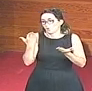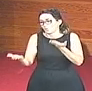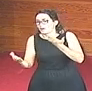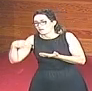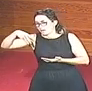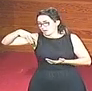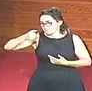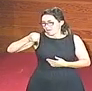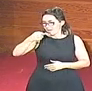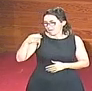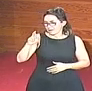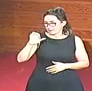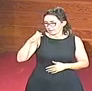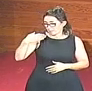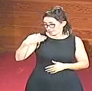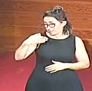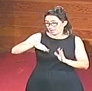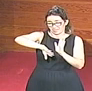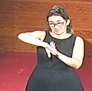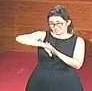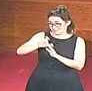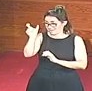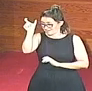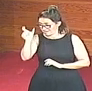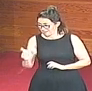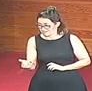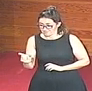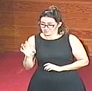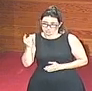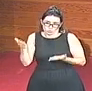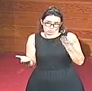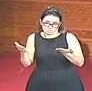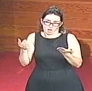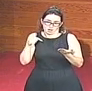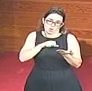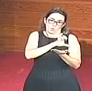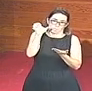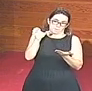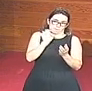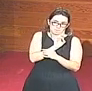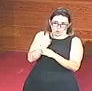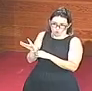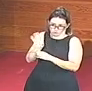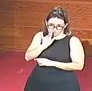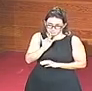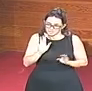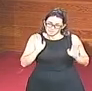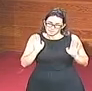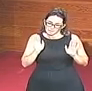la columna de la derecha, claro, obviamente, pero quizás no tendríamos que